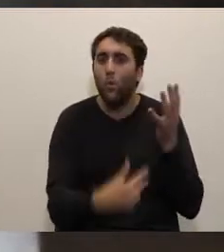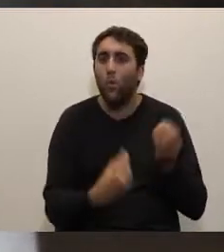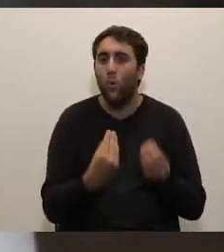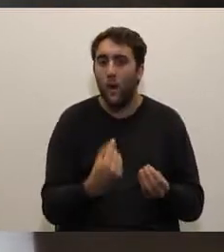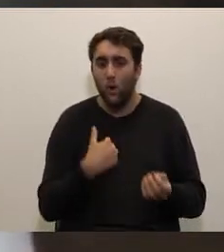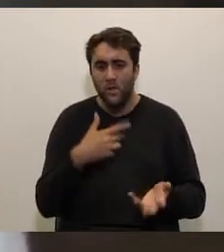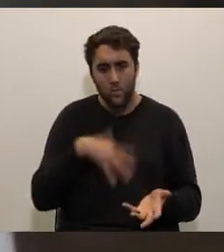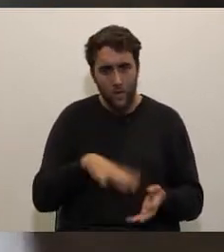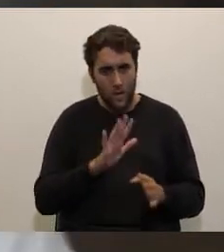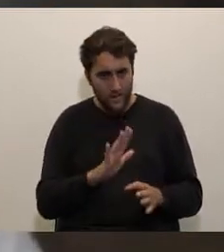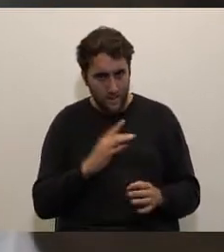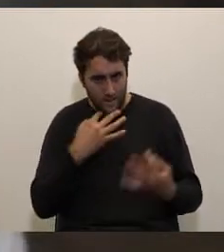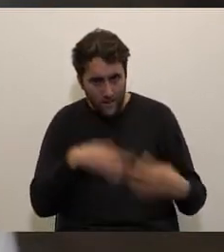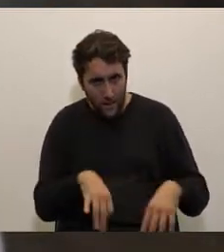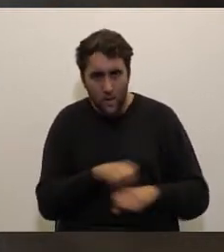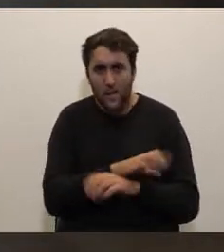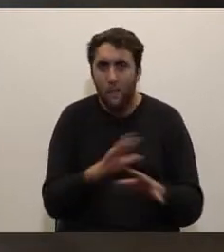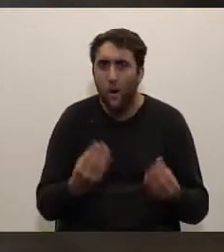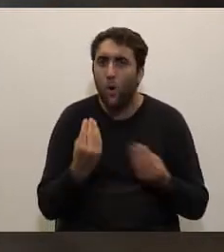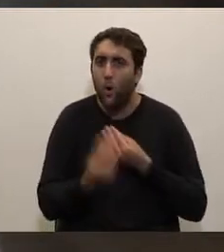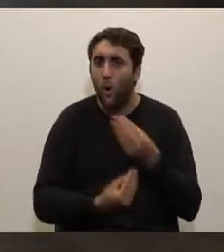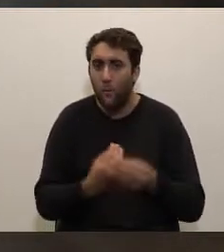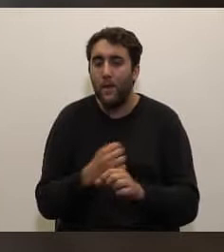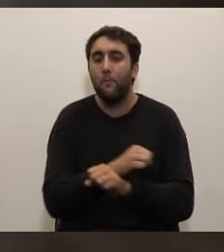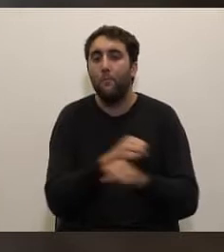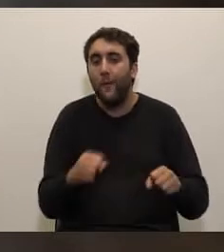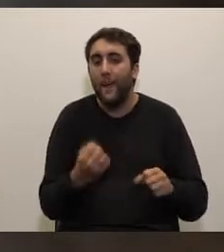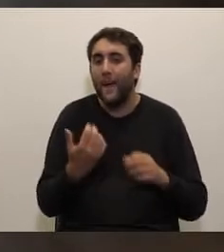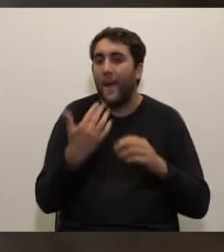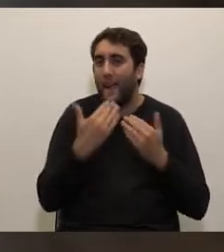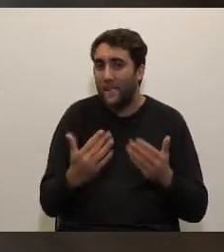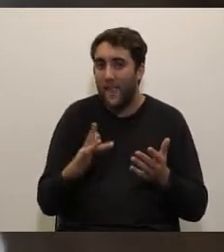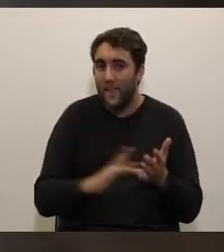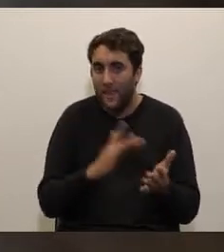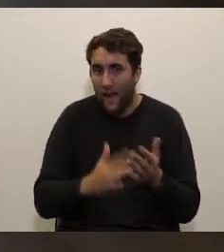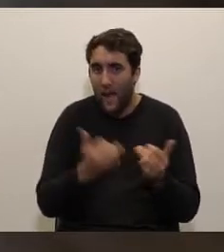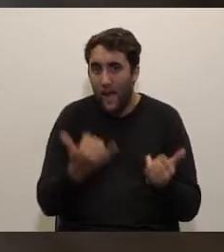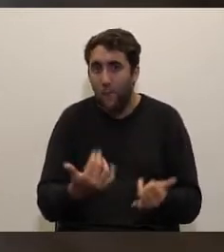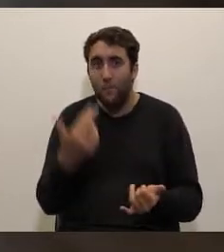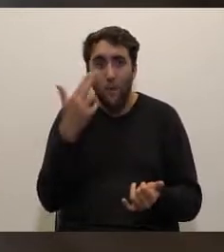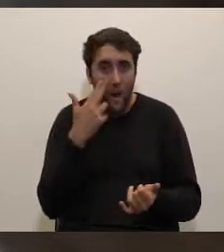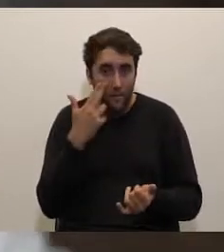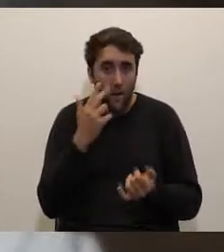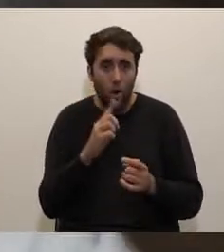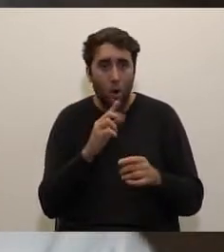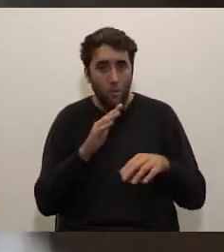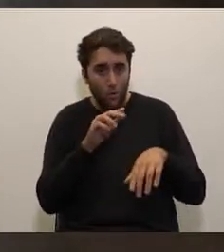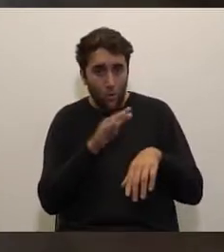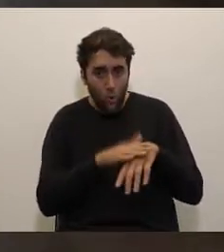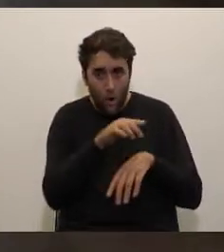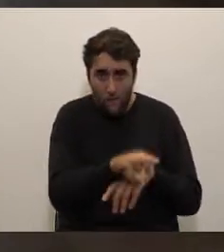mal, etc. O sea, de alguna manera poder usar los medios digitales para solucionar problemas que en realidad no son de los medios digitales,